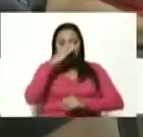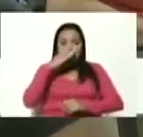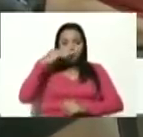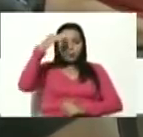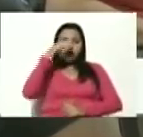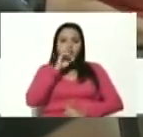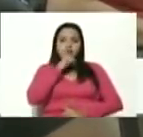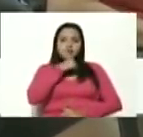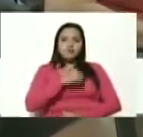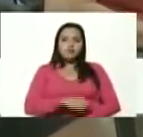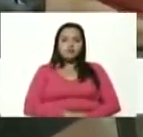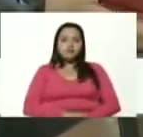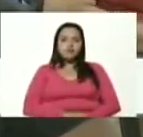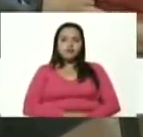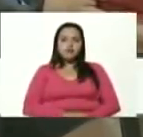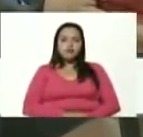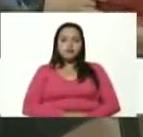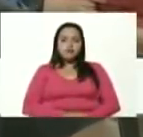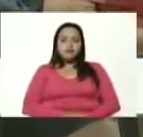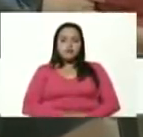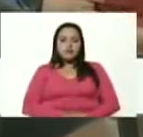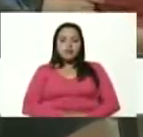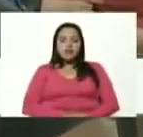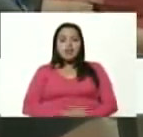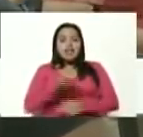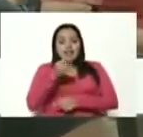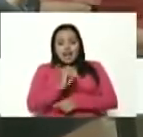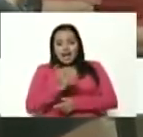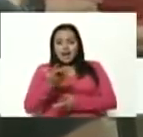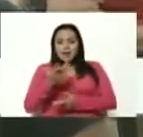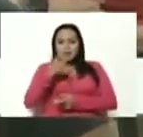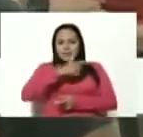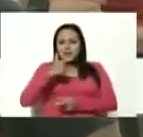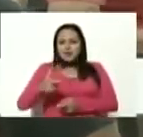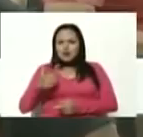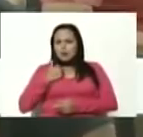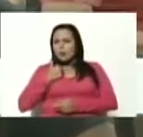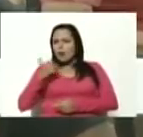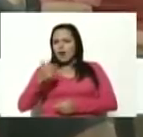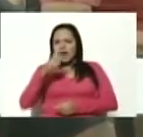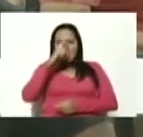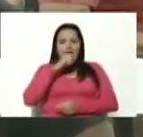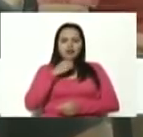mayores y hay personas de todo tipo de edad.